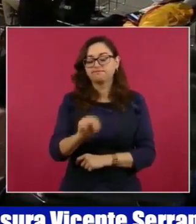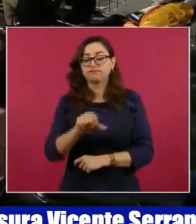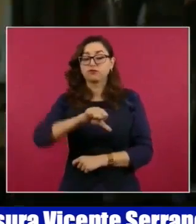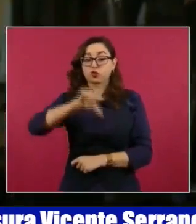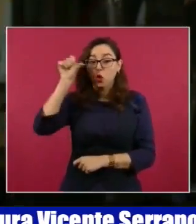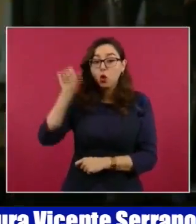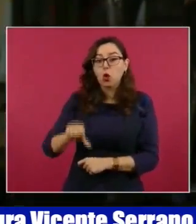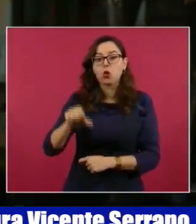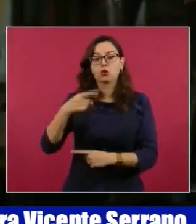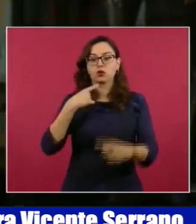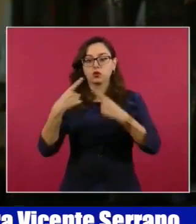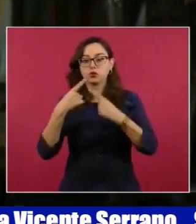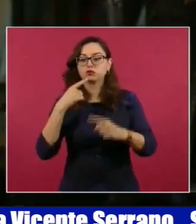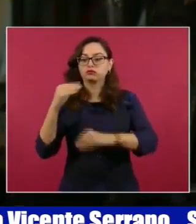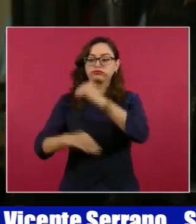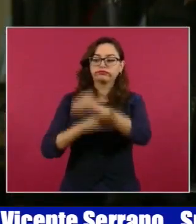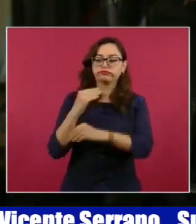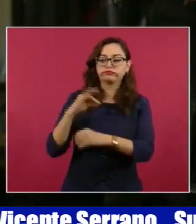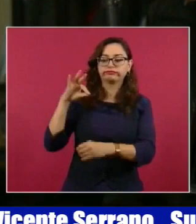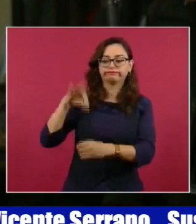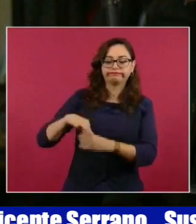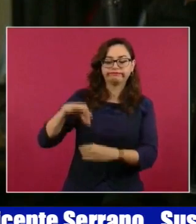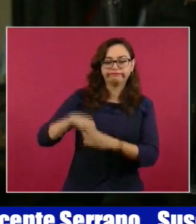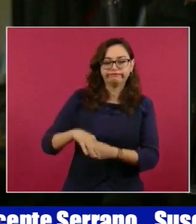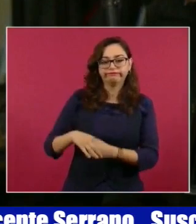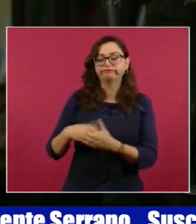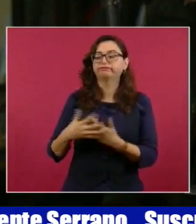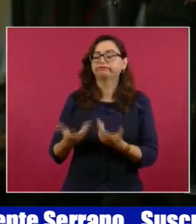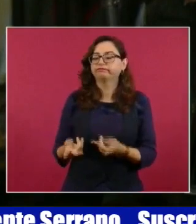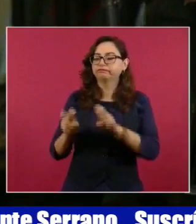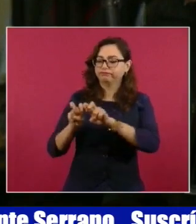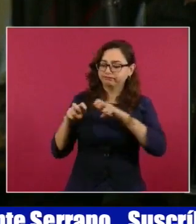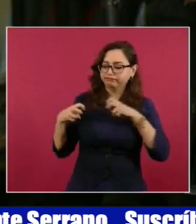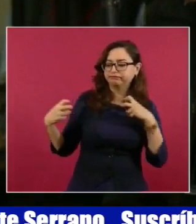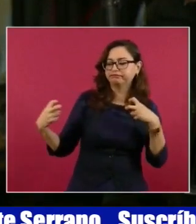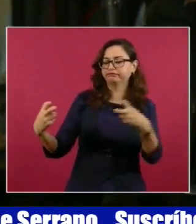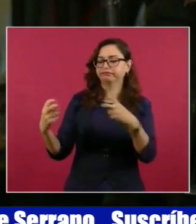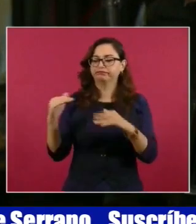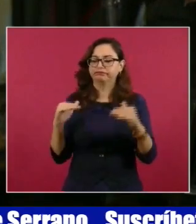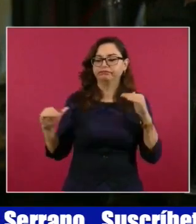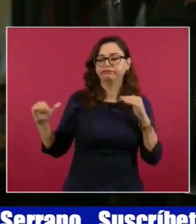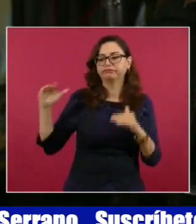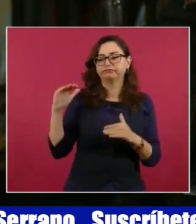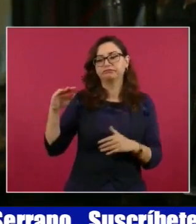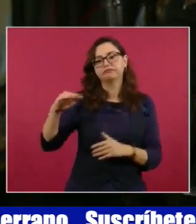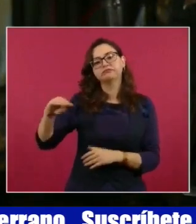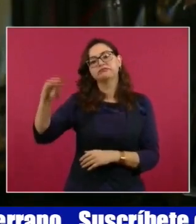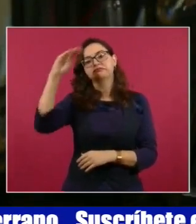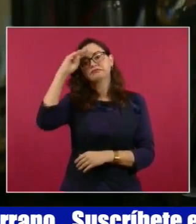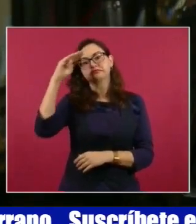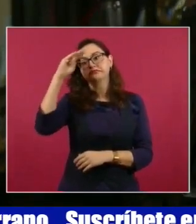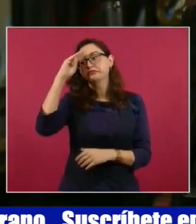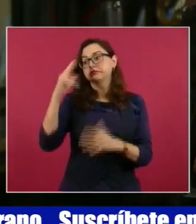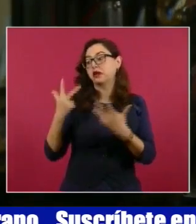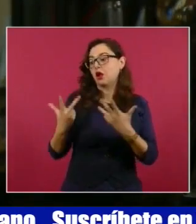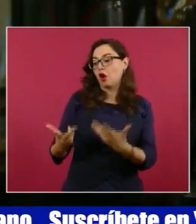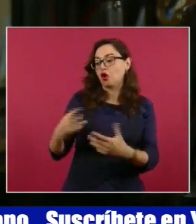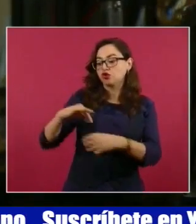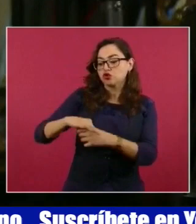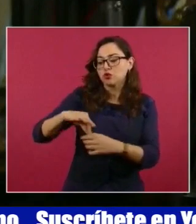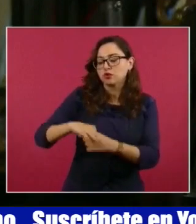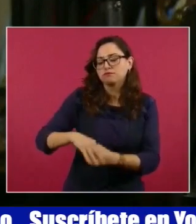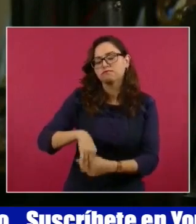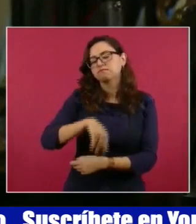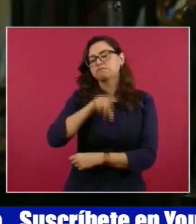según ya lo que han manifestado los ministros, pues no se alcanzaría, es lo que se prevé, que los 8 votos que se necesitan para